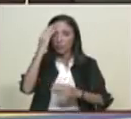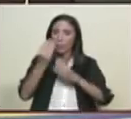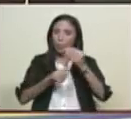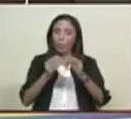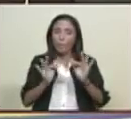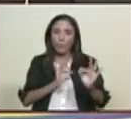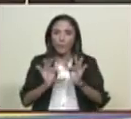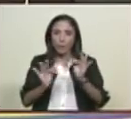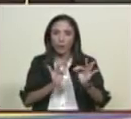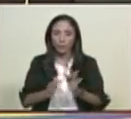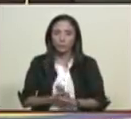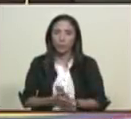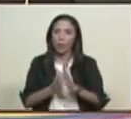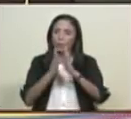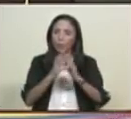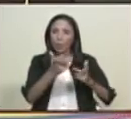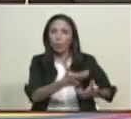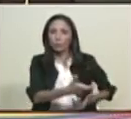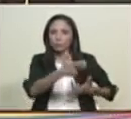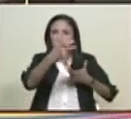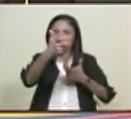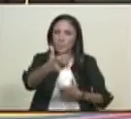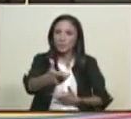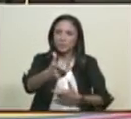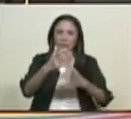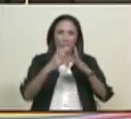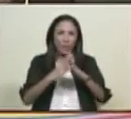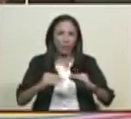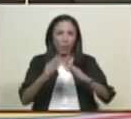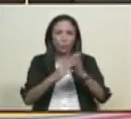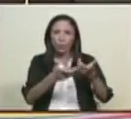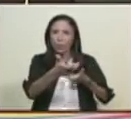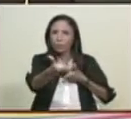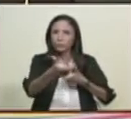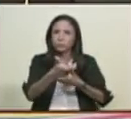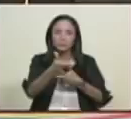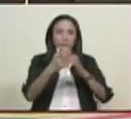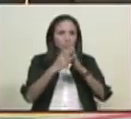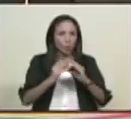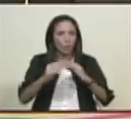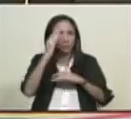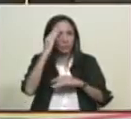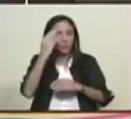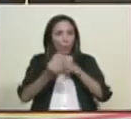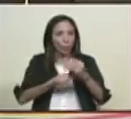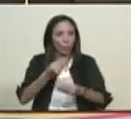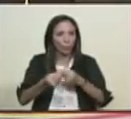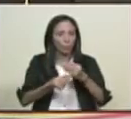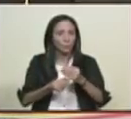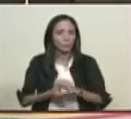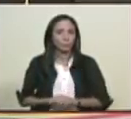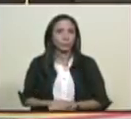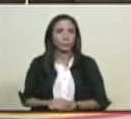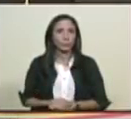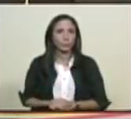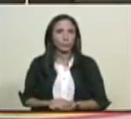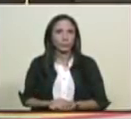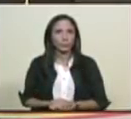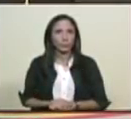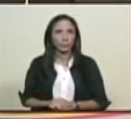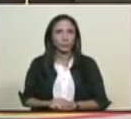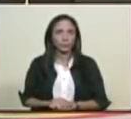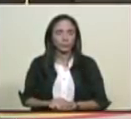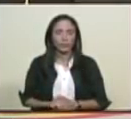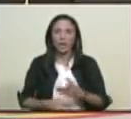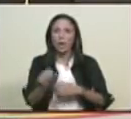Los misiles de la República están bien calibrados. Los tanques de la República están finos,